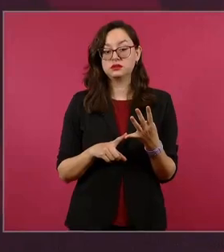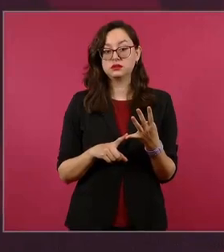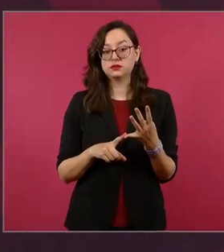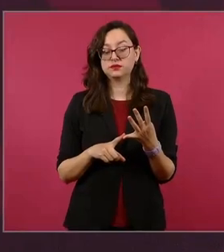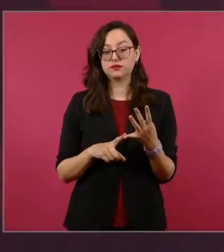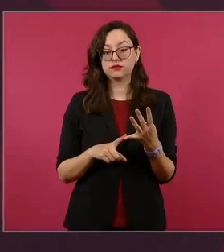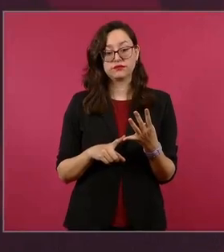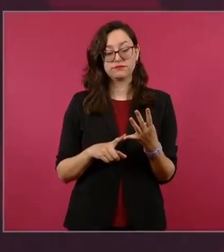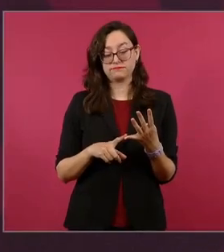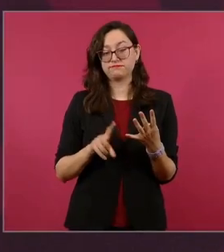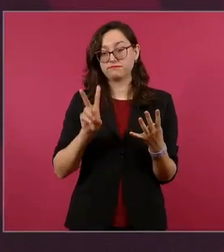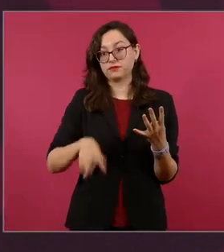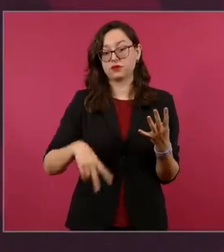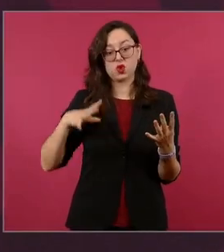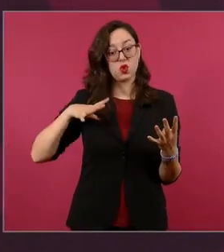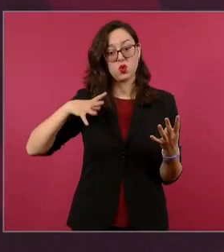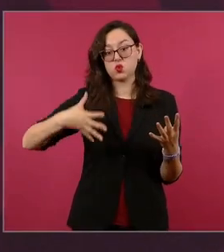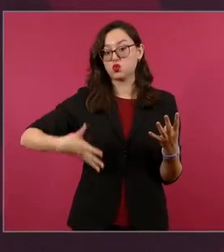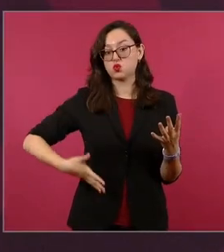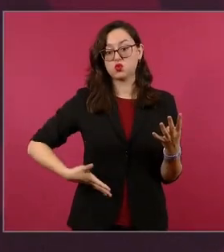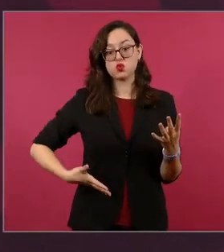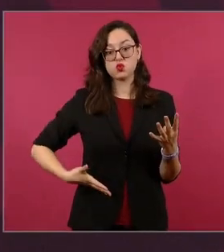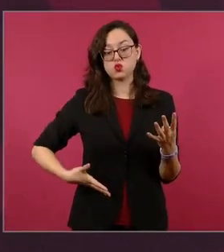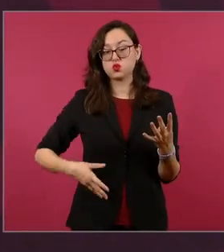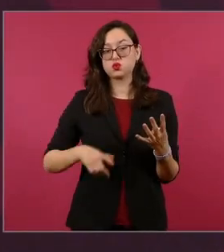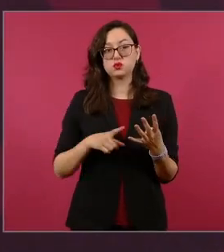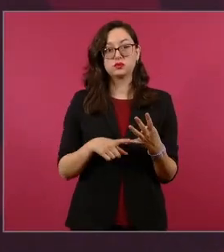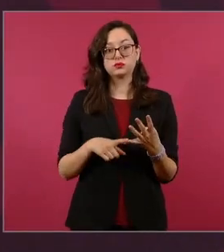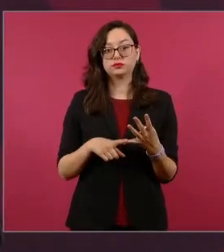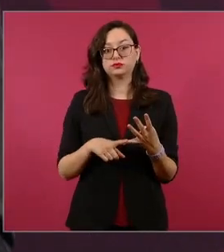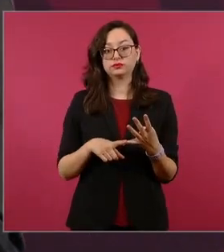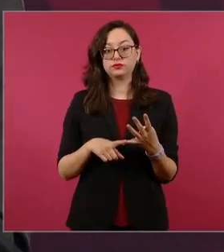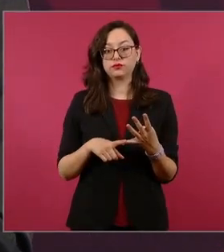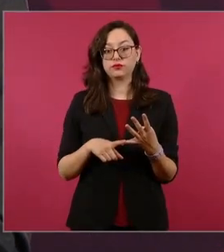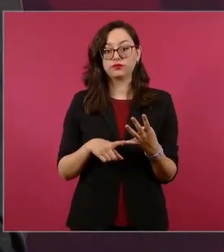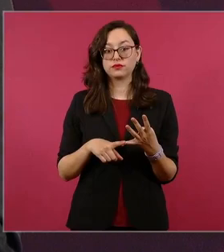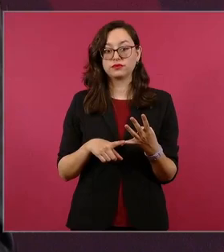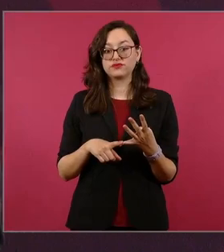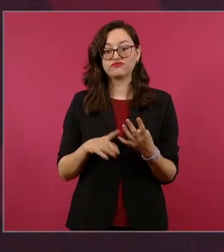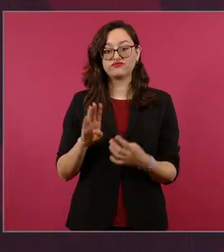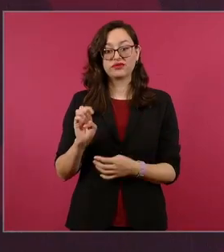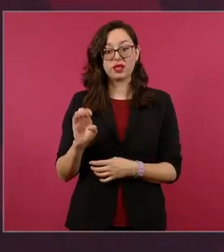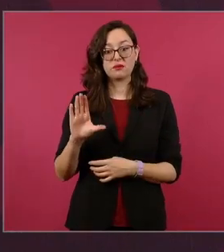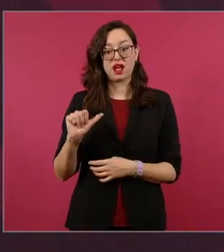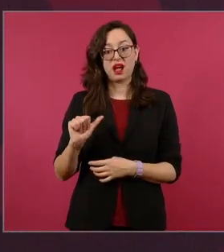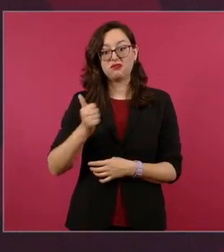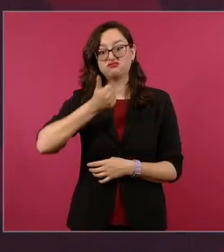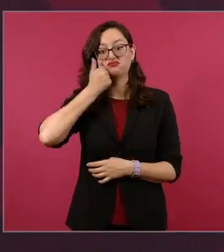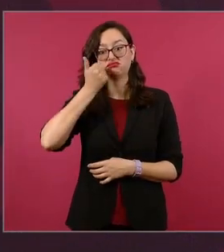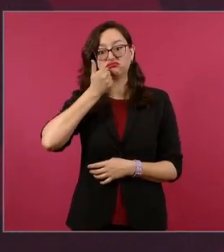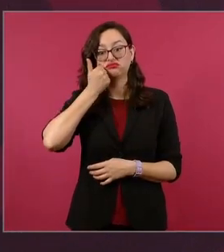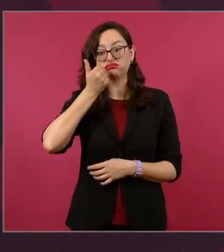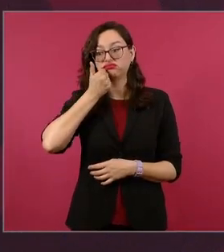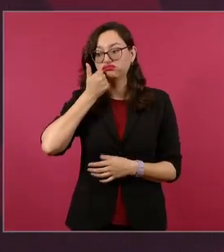me llena de orgullo es que nunca se habían entregado tantas becas a estudiantes